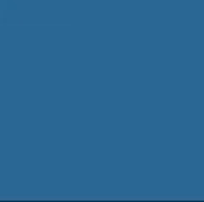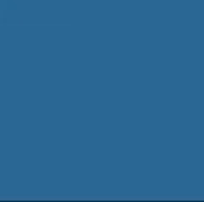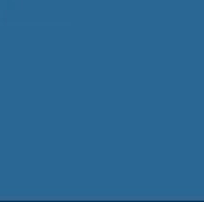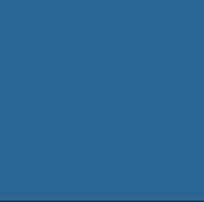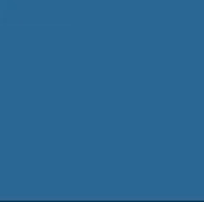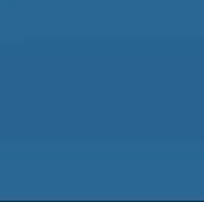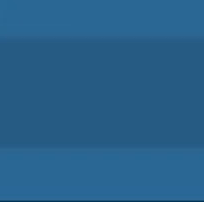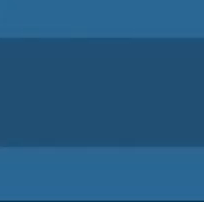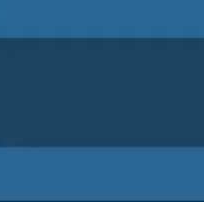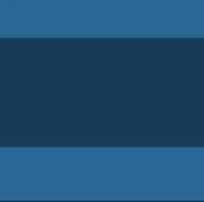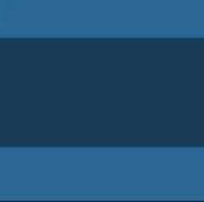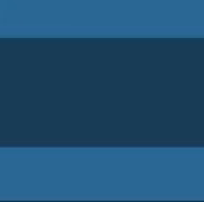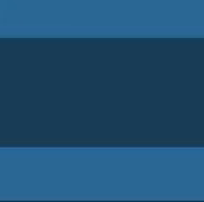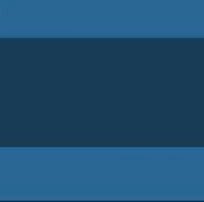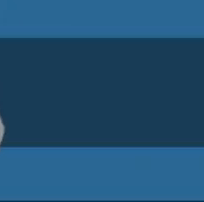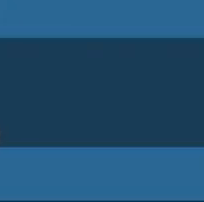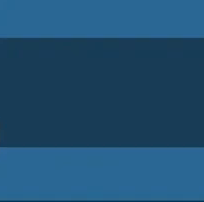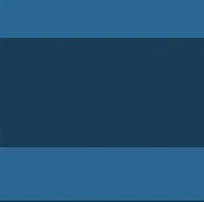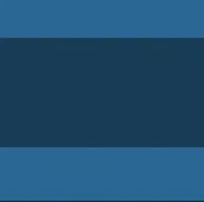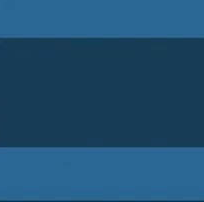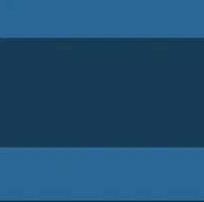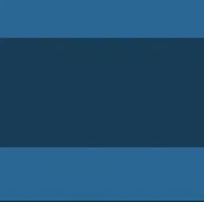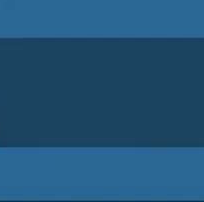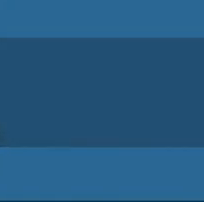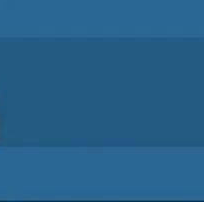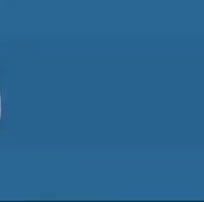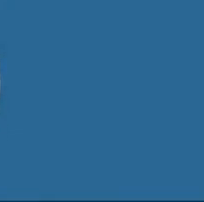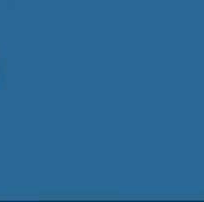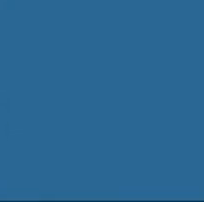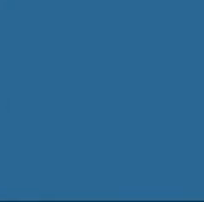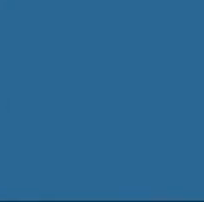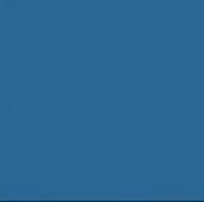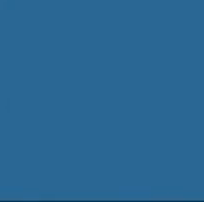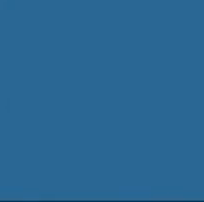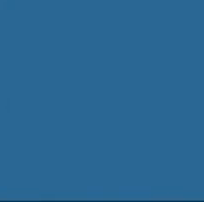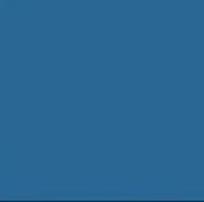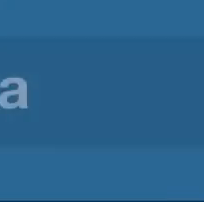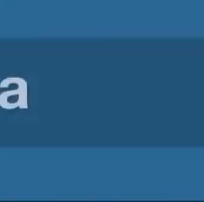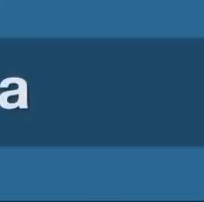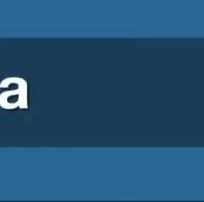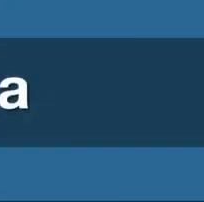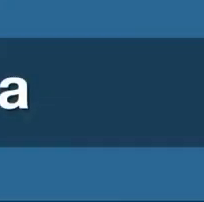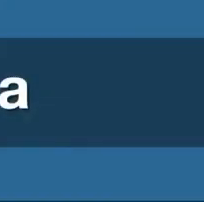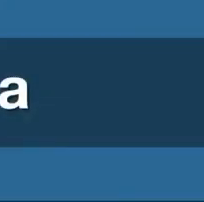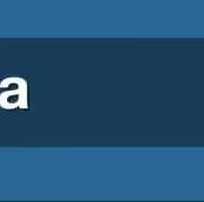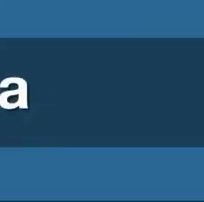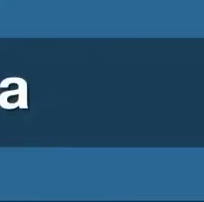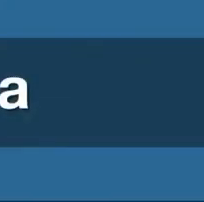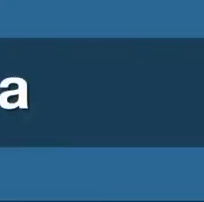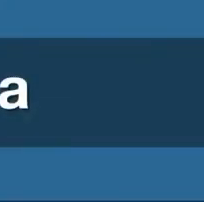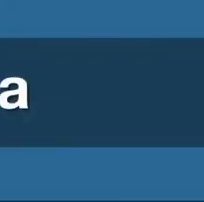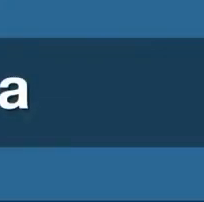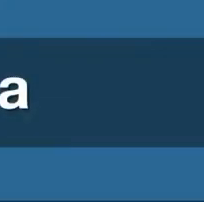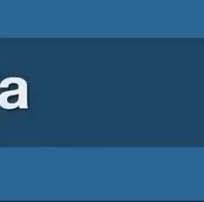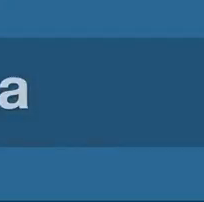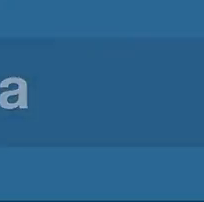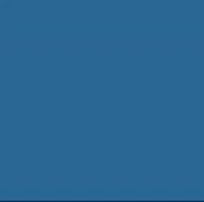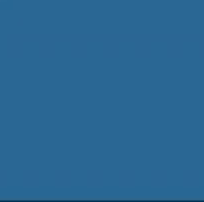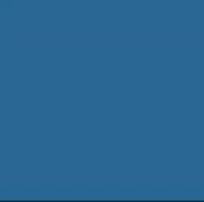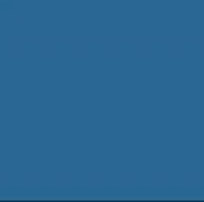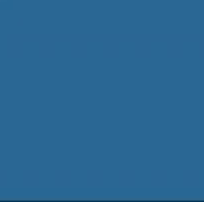1 sociedad civil 2 participación ciudadana